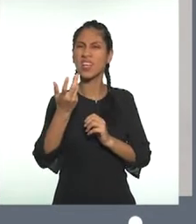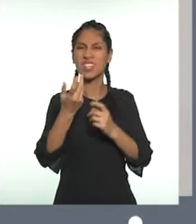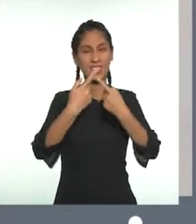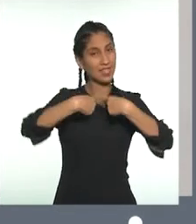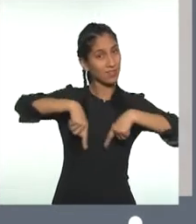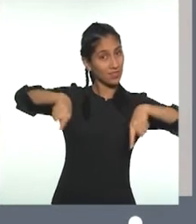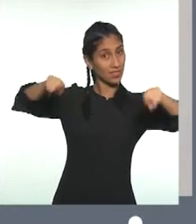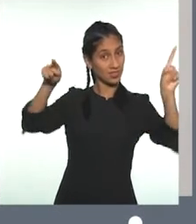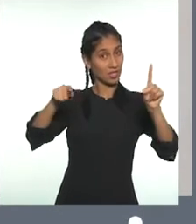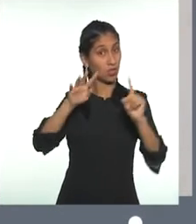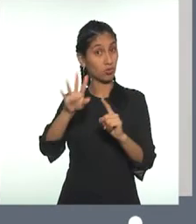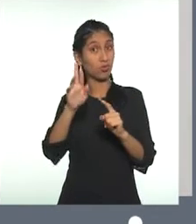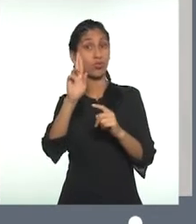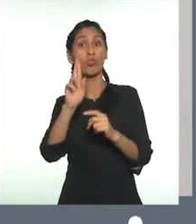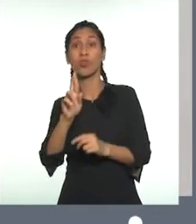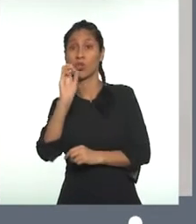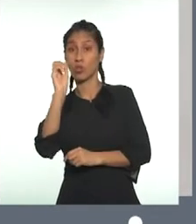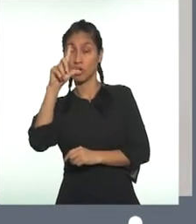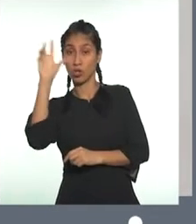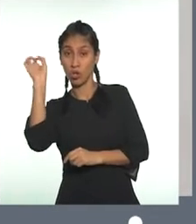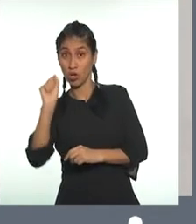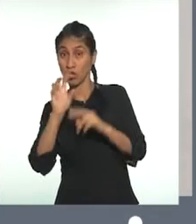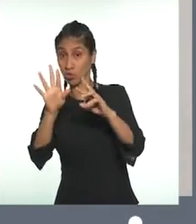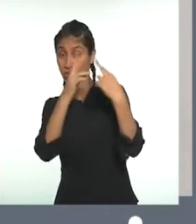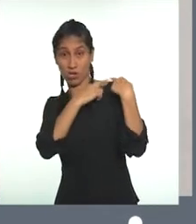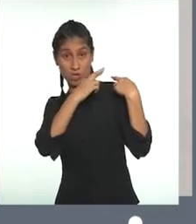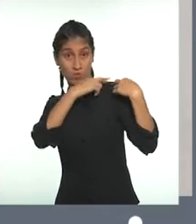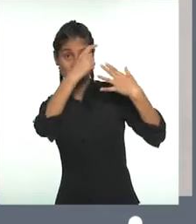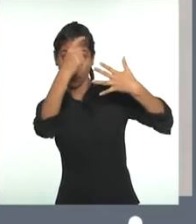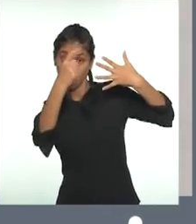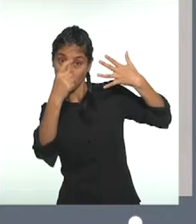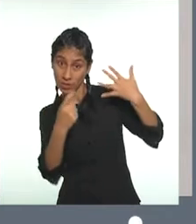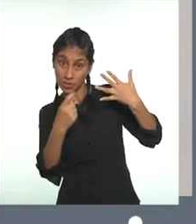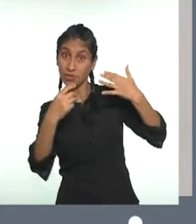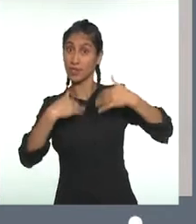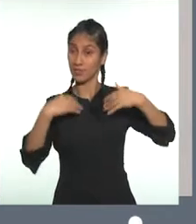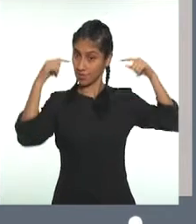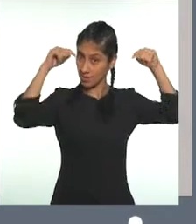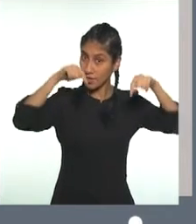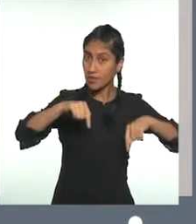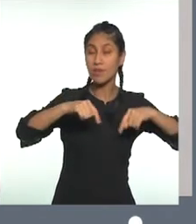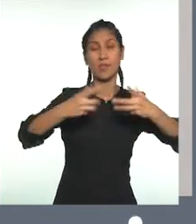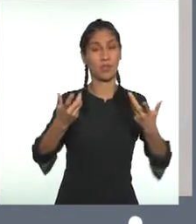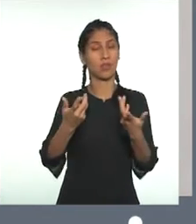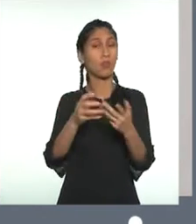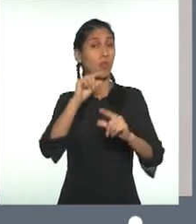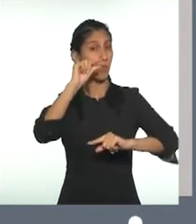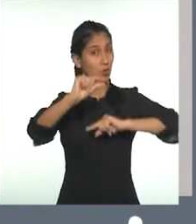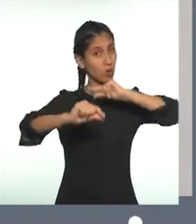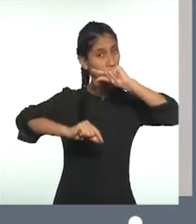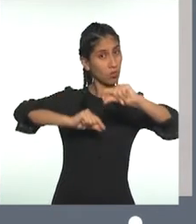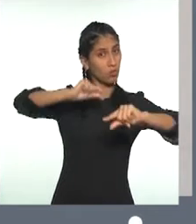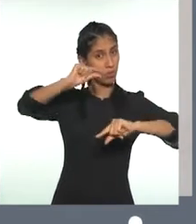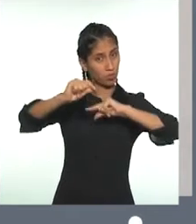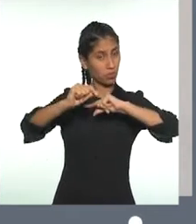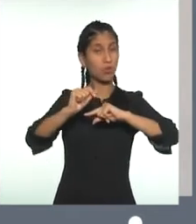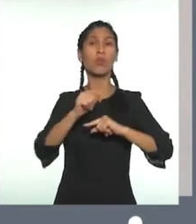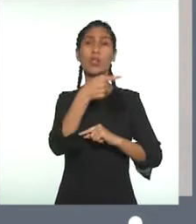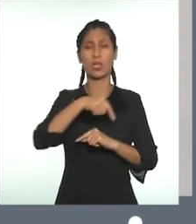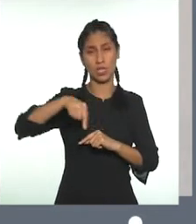han diferenciado los roles y papeles que tiene dentro de la sociedad. Poco a poco ha estado ingresando